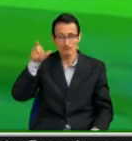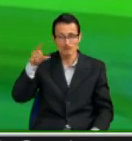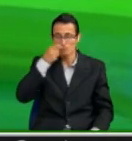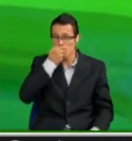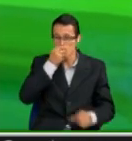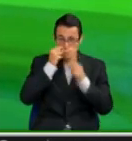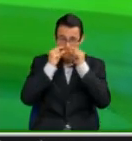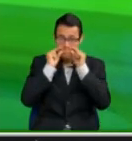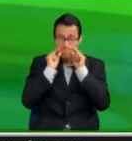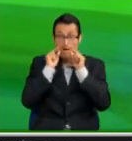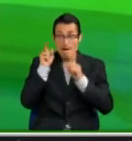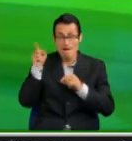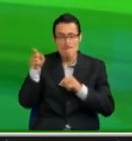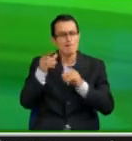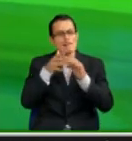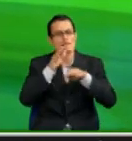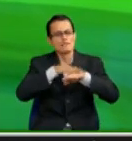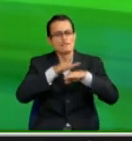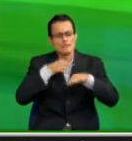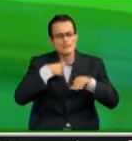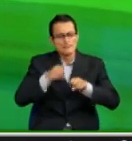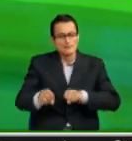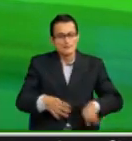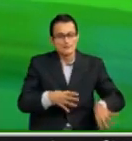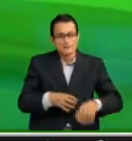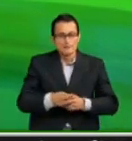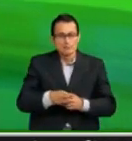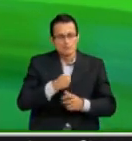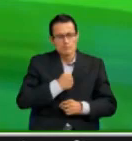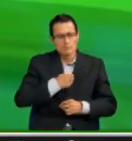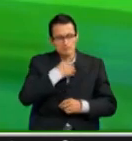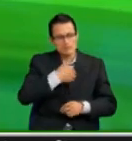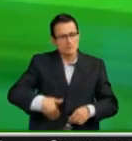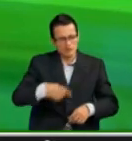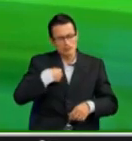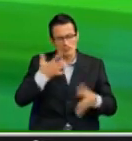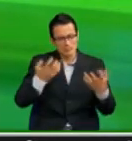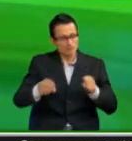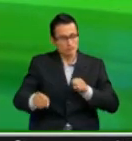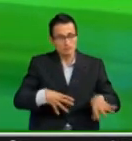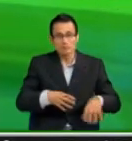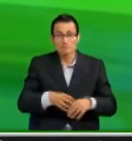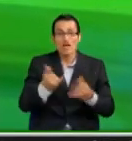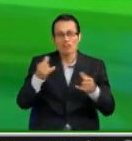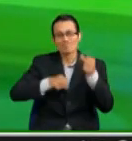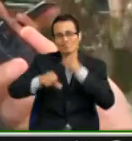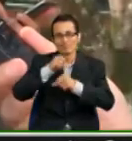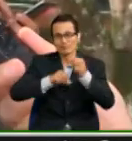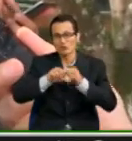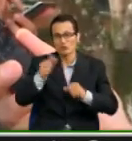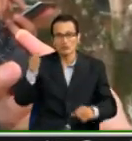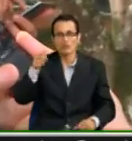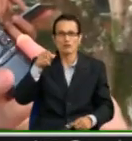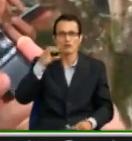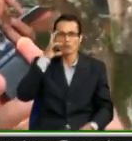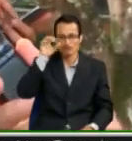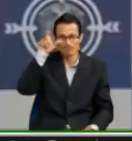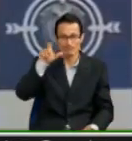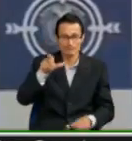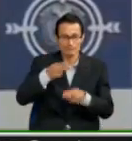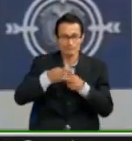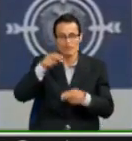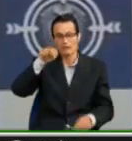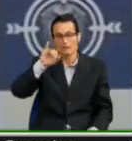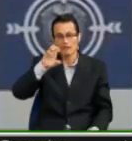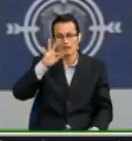director general de la Policía Nacional. Su cargo ahora lo asumirá el general Jorge Hernando Nieto. Al general Palomino